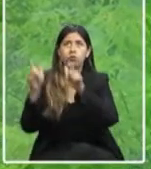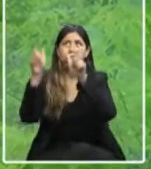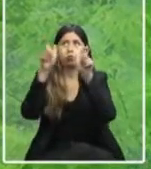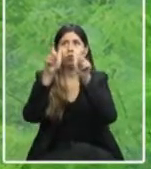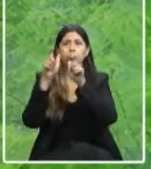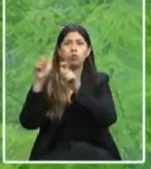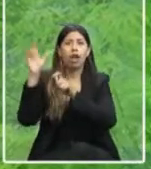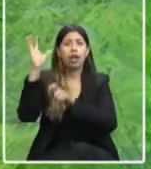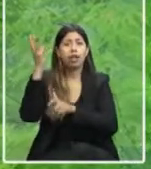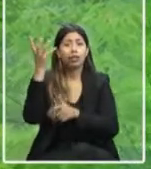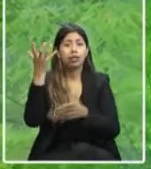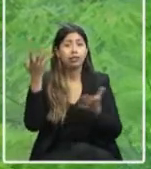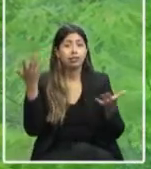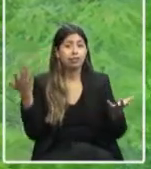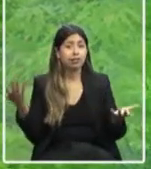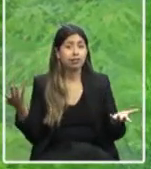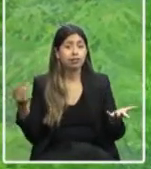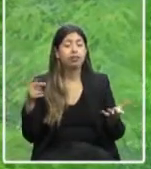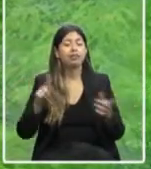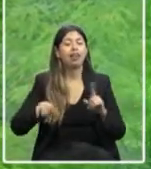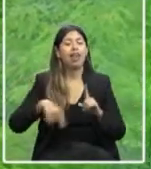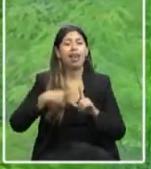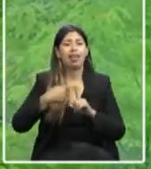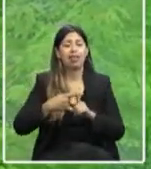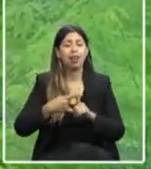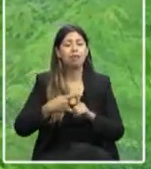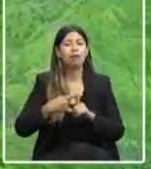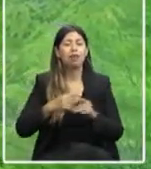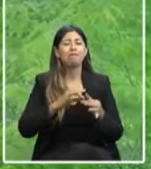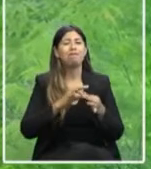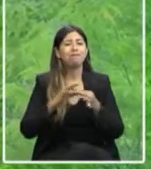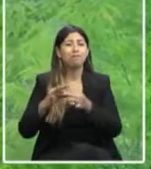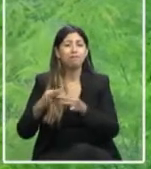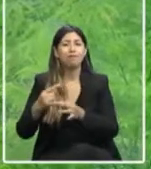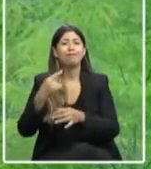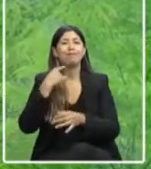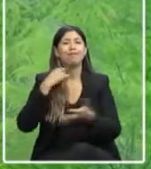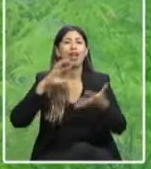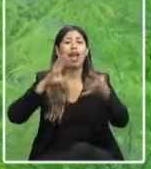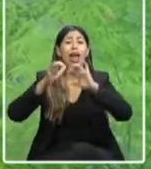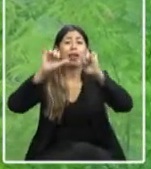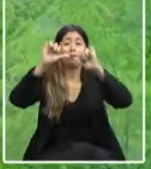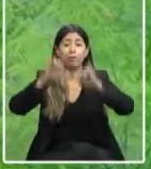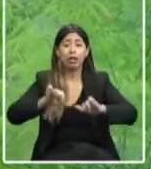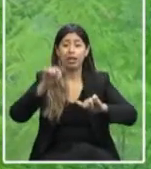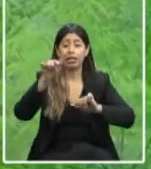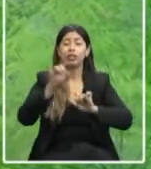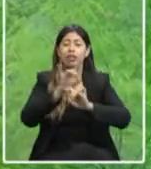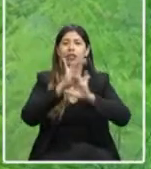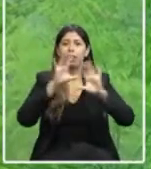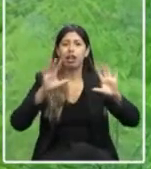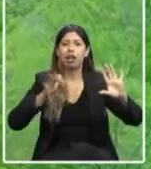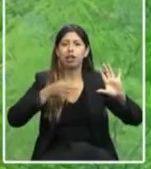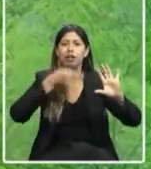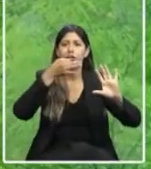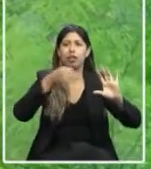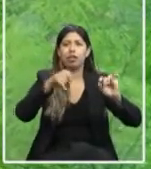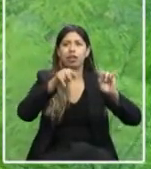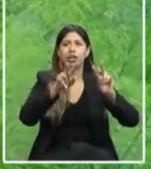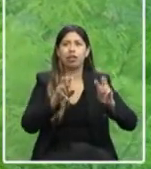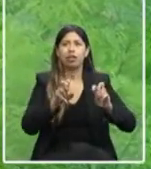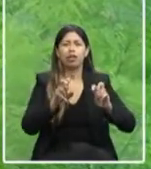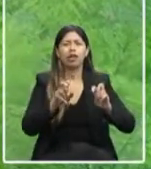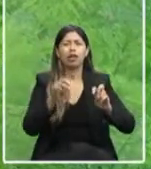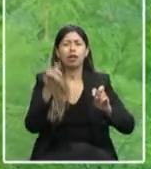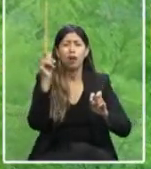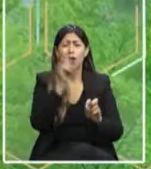pues entonces es un factor adicional a la catástrofe, y eso hay que ser claros en este asunto. La